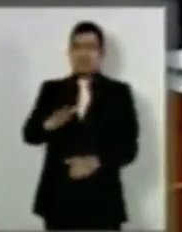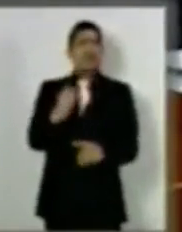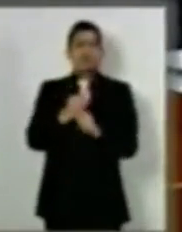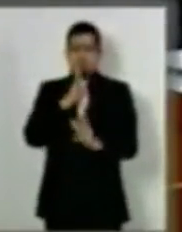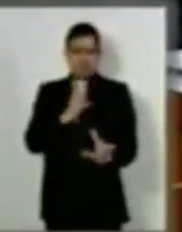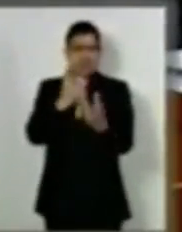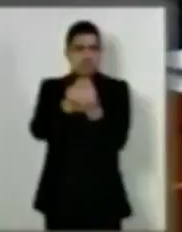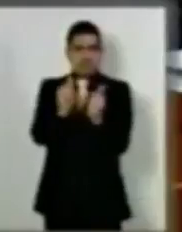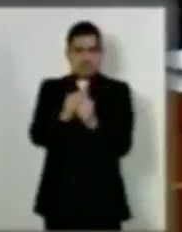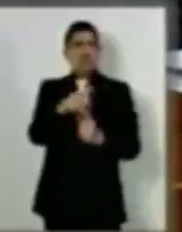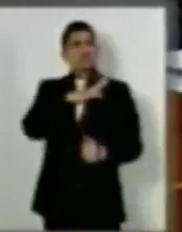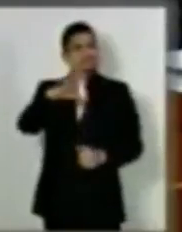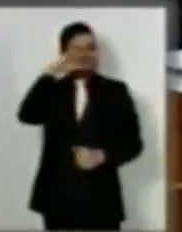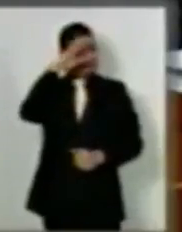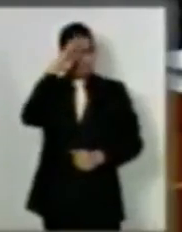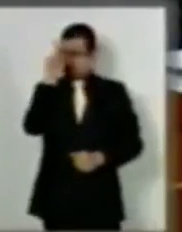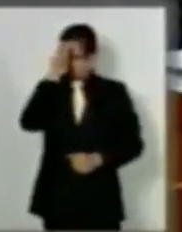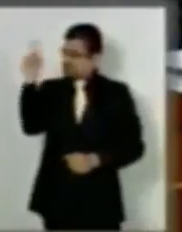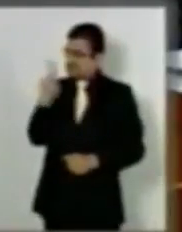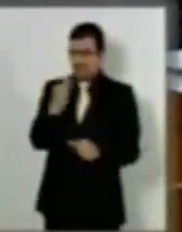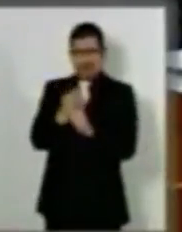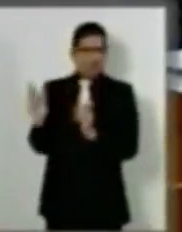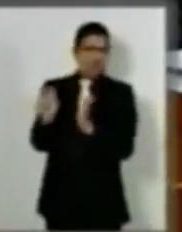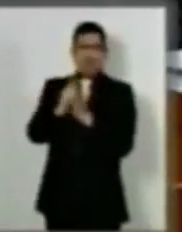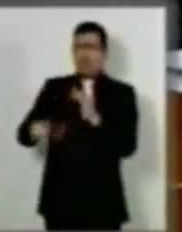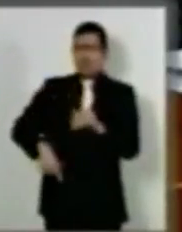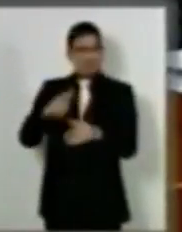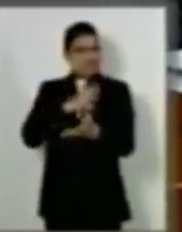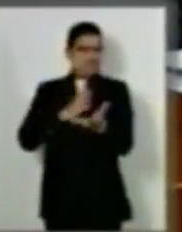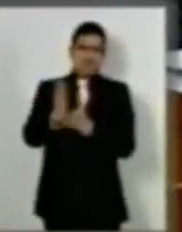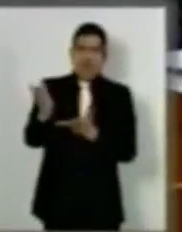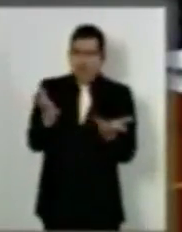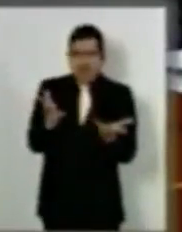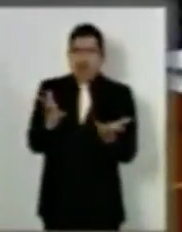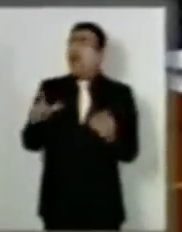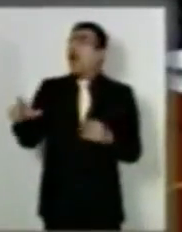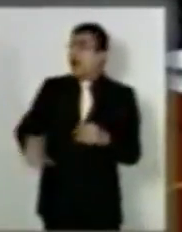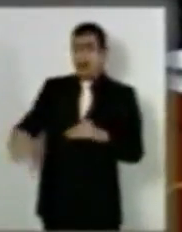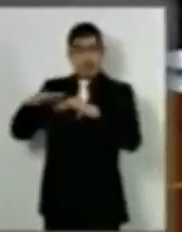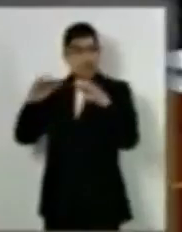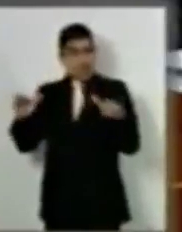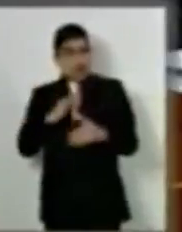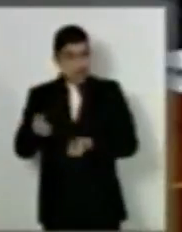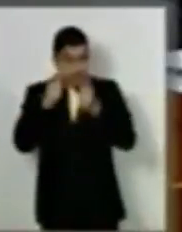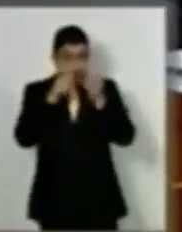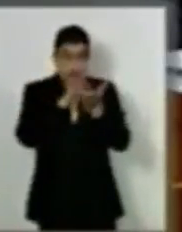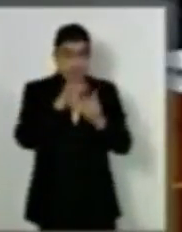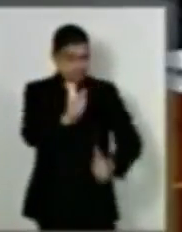puedo ser parte de la barbarie que están por cometer. Ningún Estado democrático apuesta a